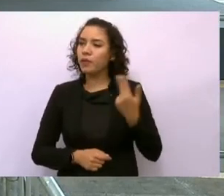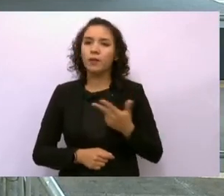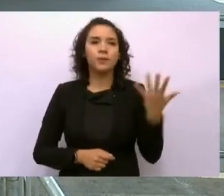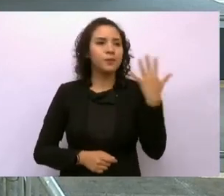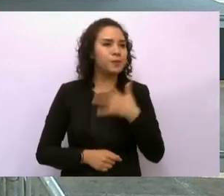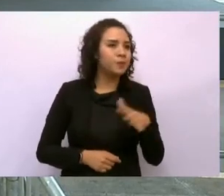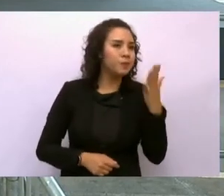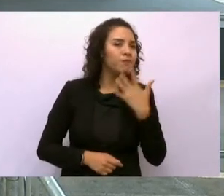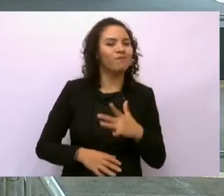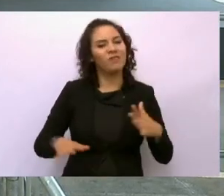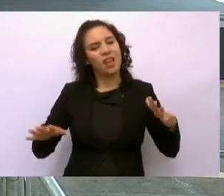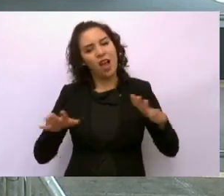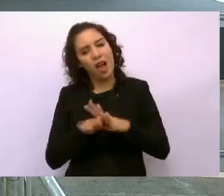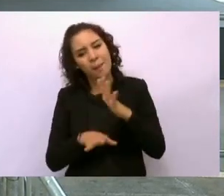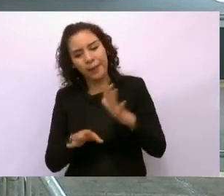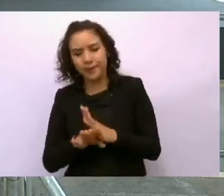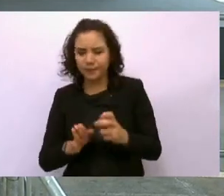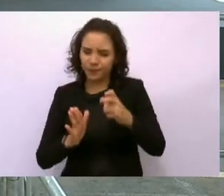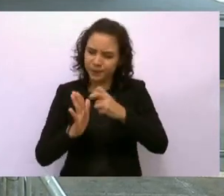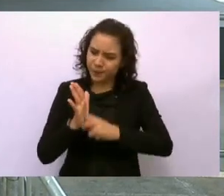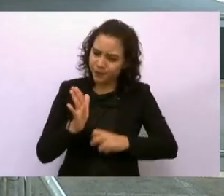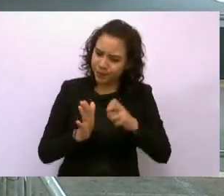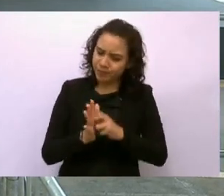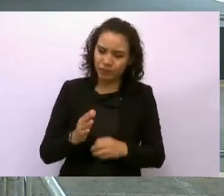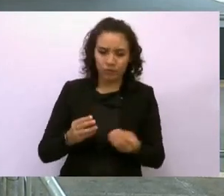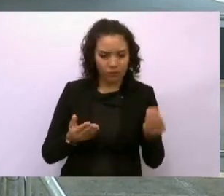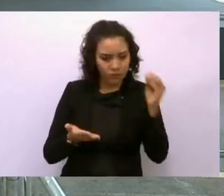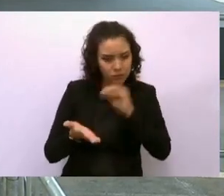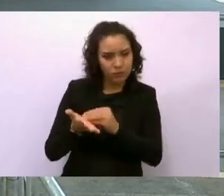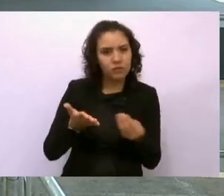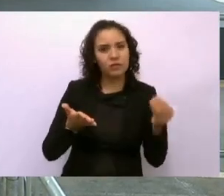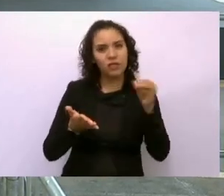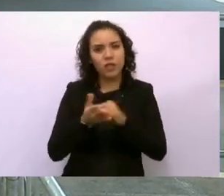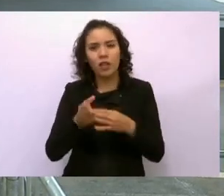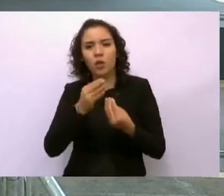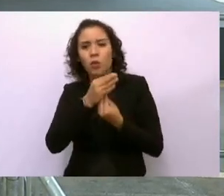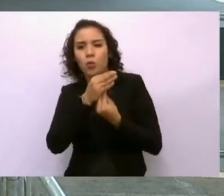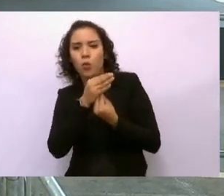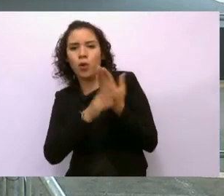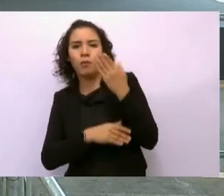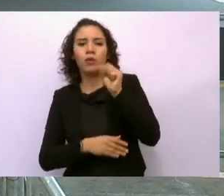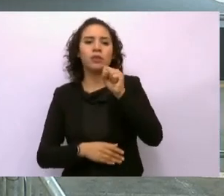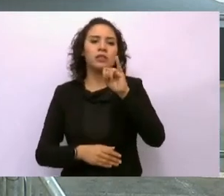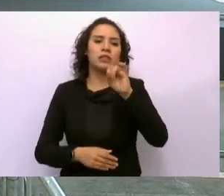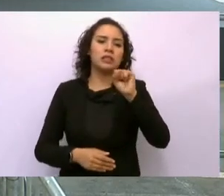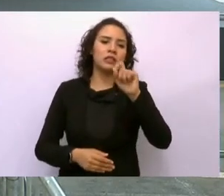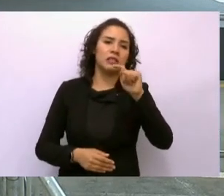reformar el sistema de salud, que está por los suelos.